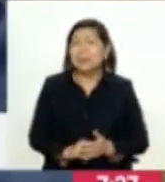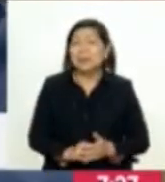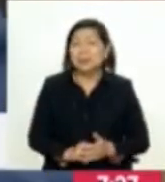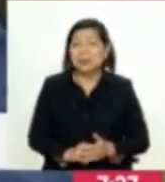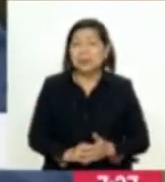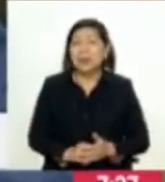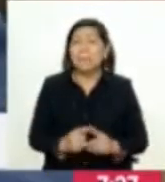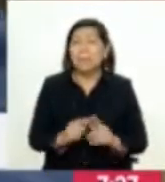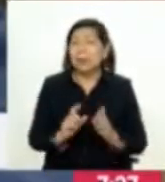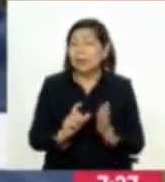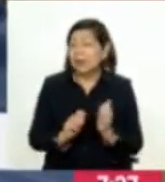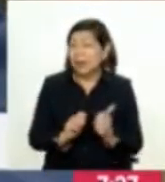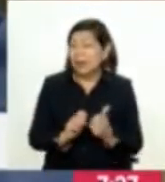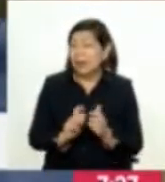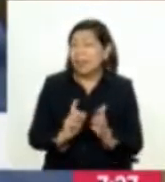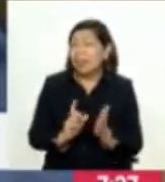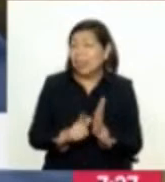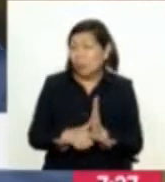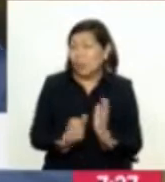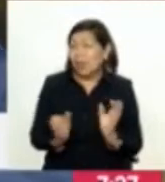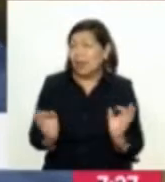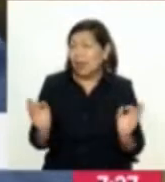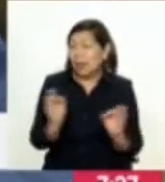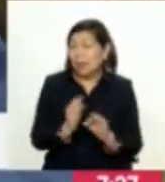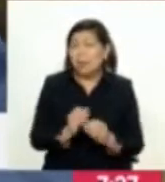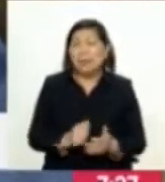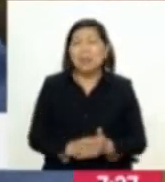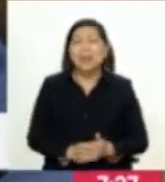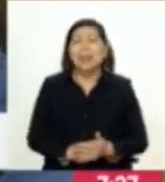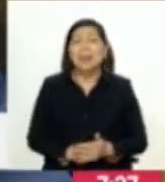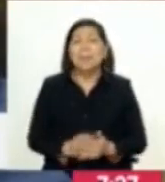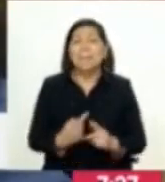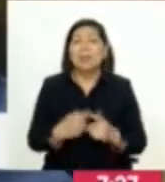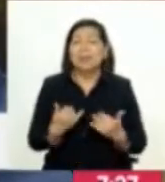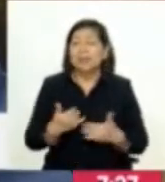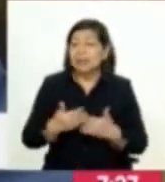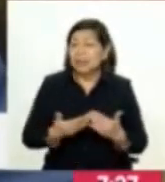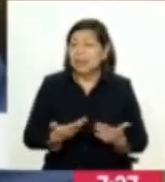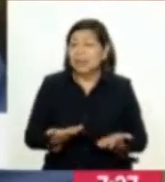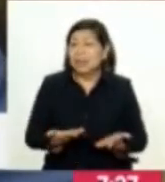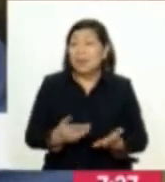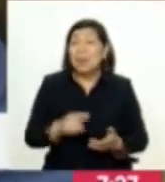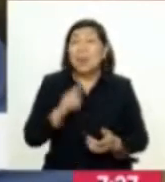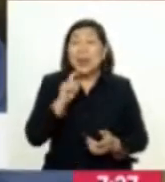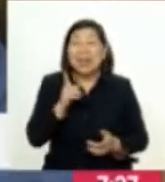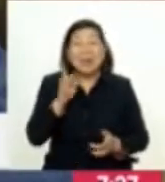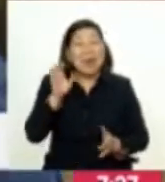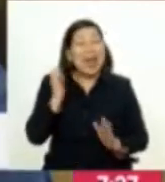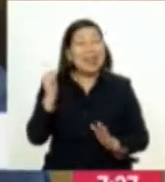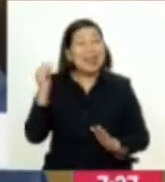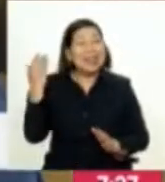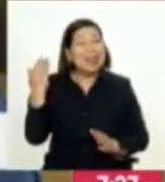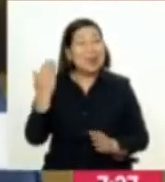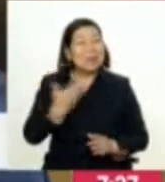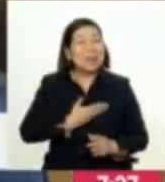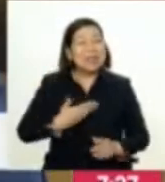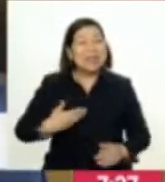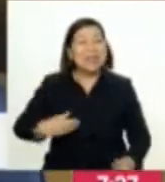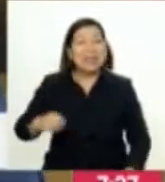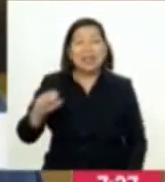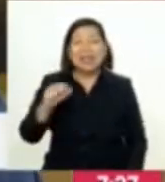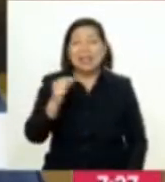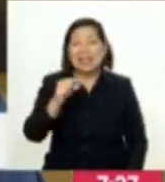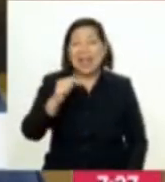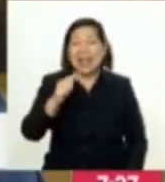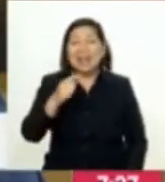que después cambiamos. O sea, ¿con qué se ha seguido lo que hizo el presidente Sagasti, por ejemplo? Por eso el acuerdo, la